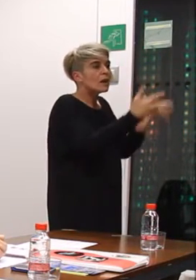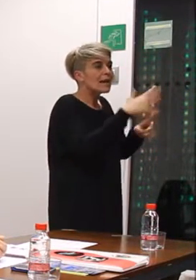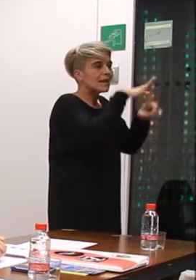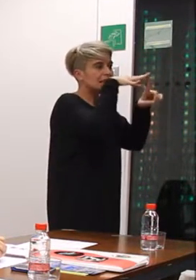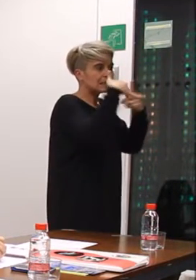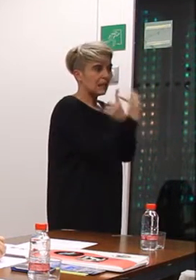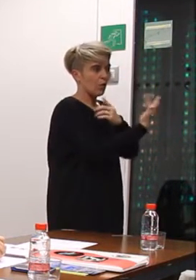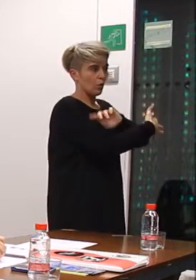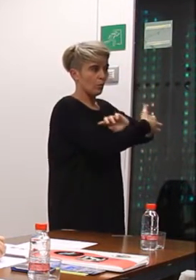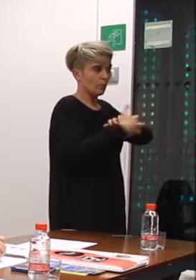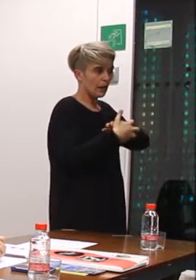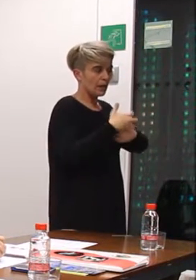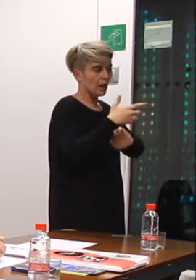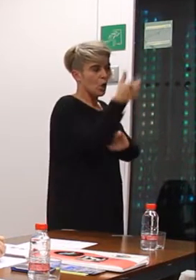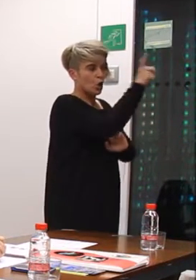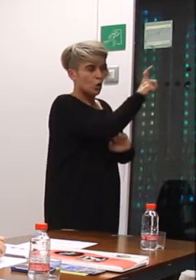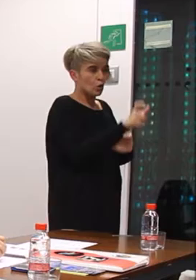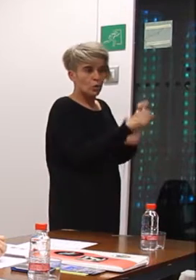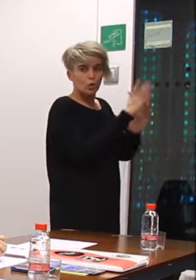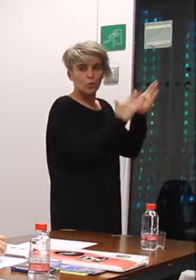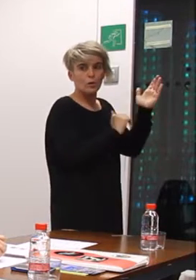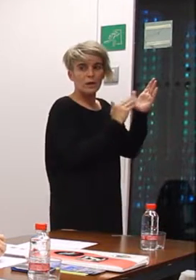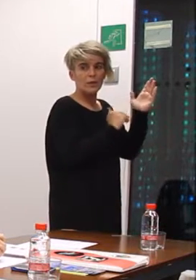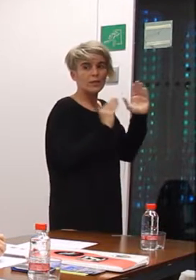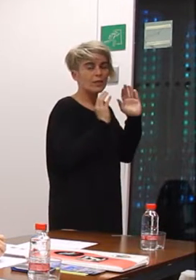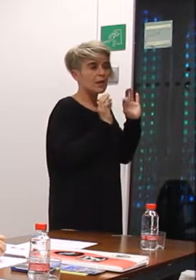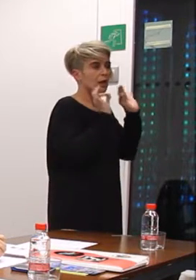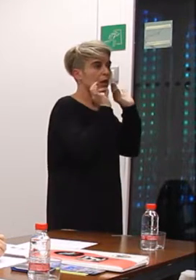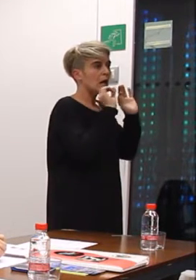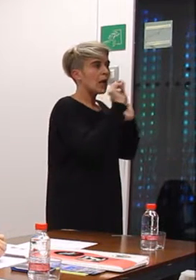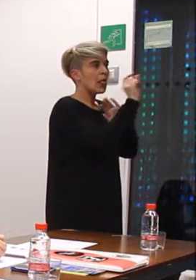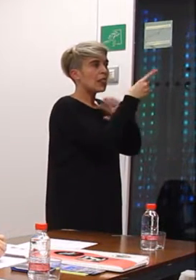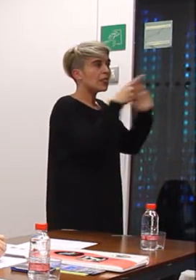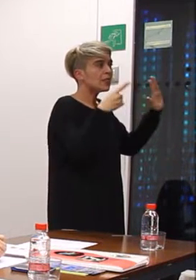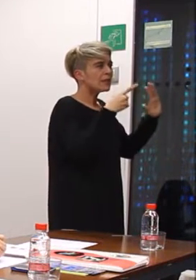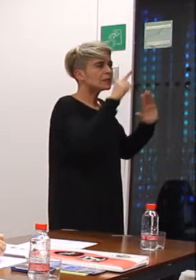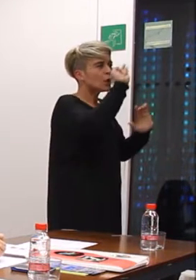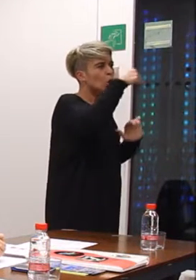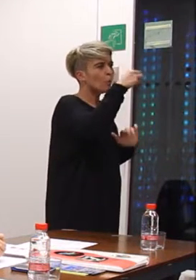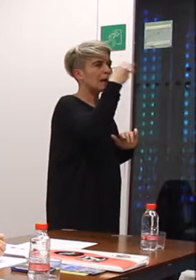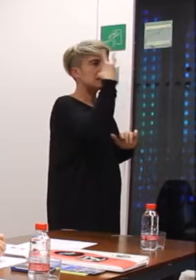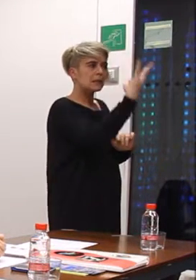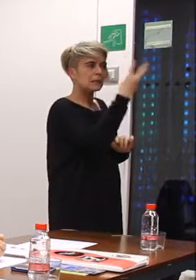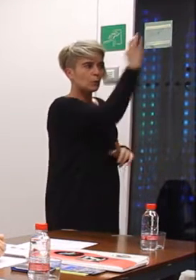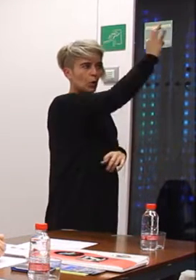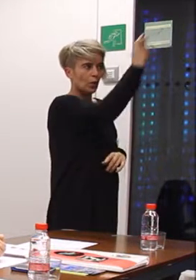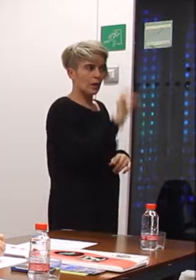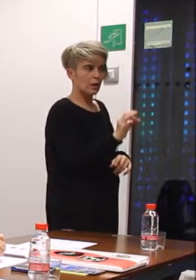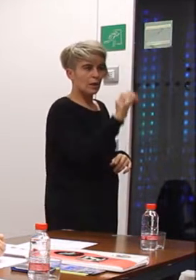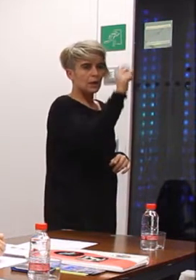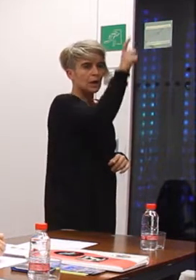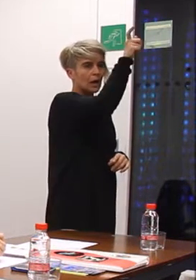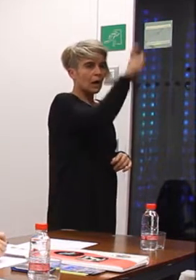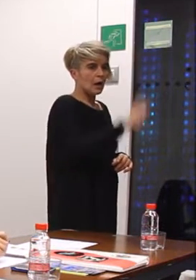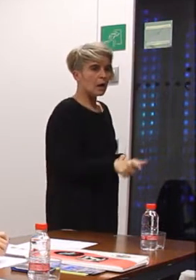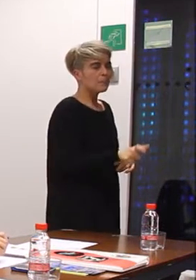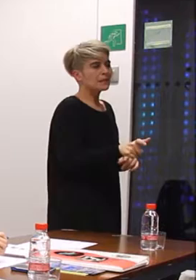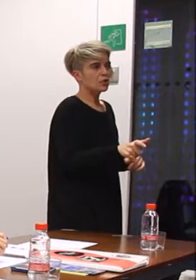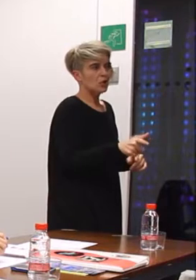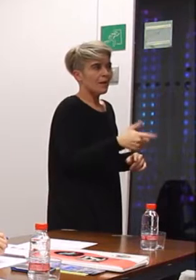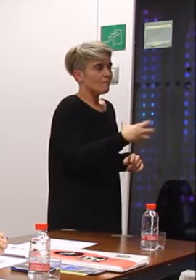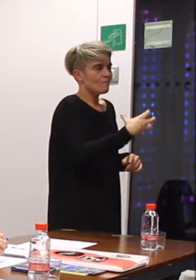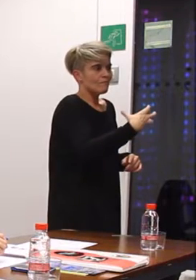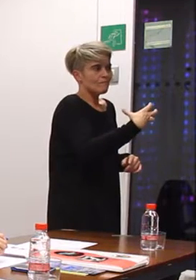EAPN, en la Comunidad Valenciana, por ejemplo, en este caso, hay un 16,3% de personas que se ven incapacitadas